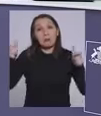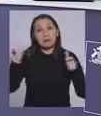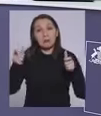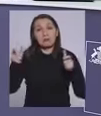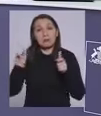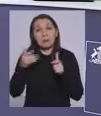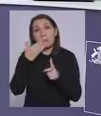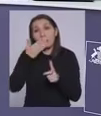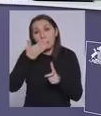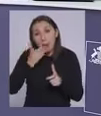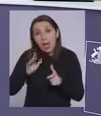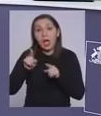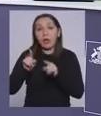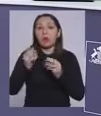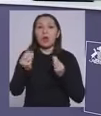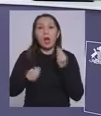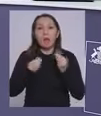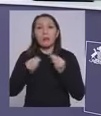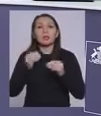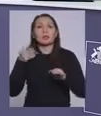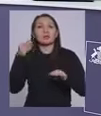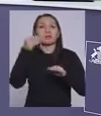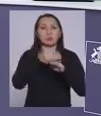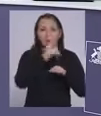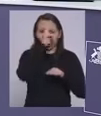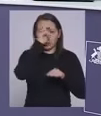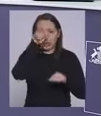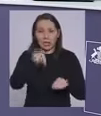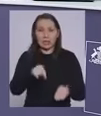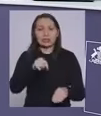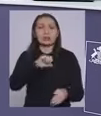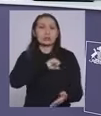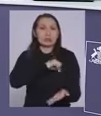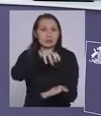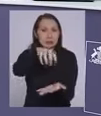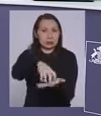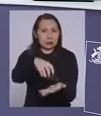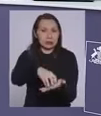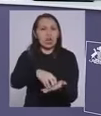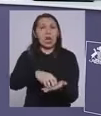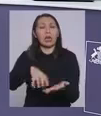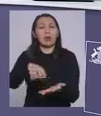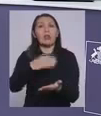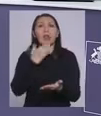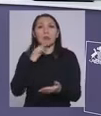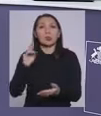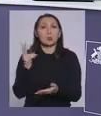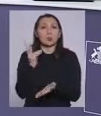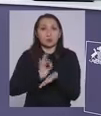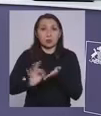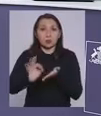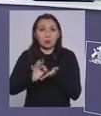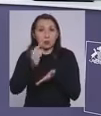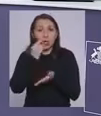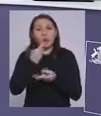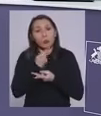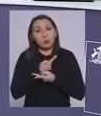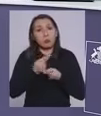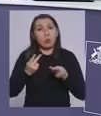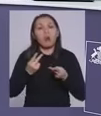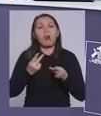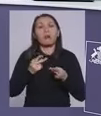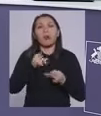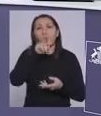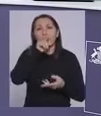tenido, al menos respecto a la presión de la red asistencial en la región metropolitana. Incluso hace un rato el subsecretario lo había comunicado a través de su